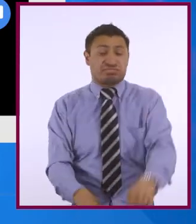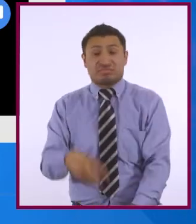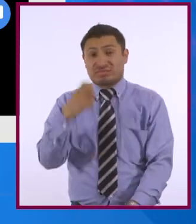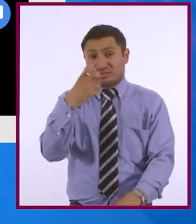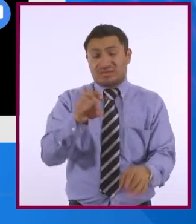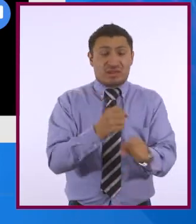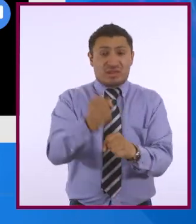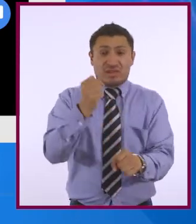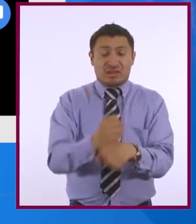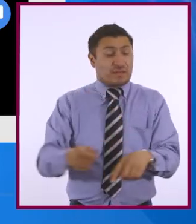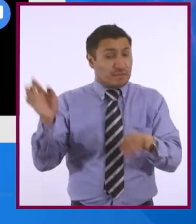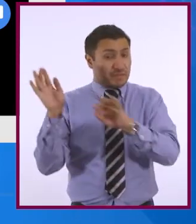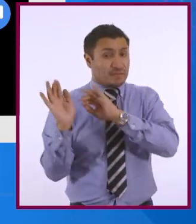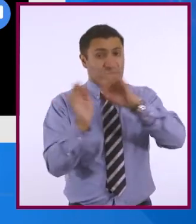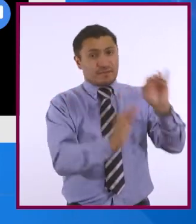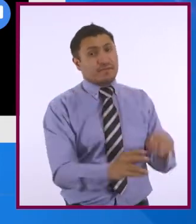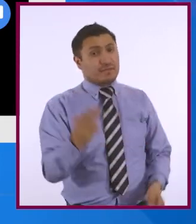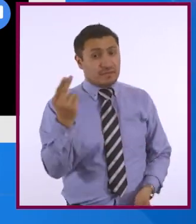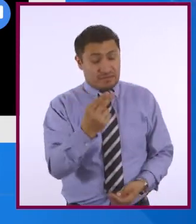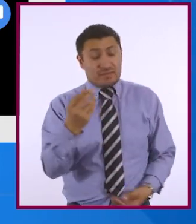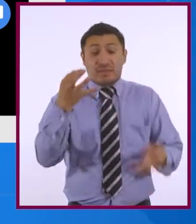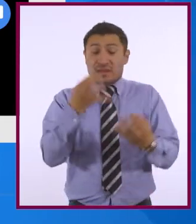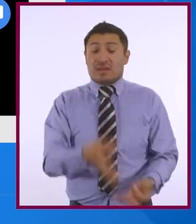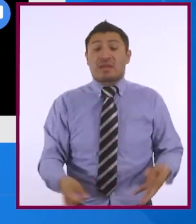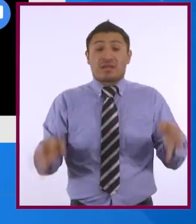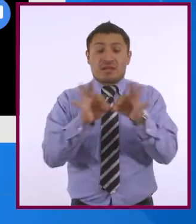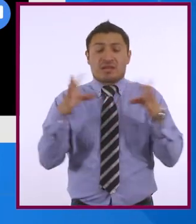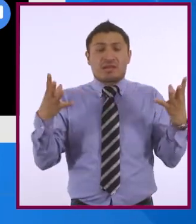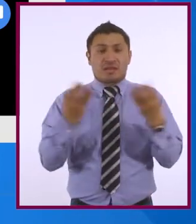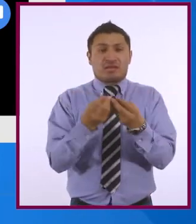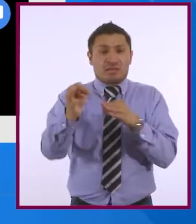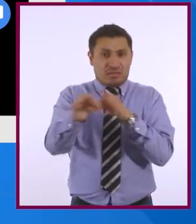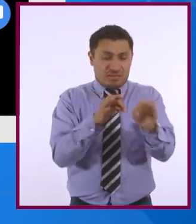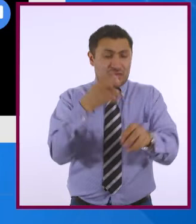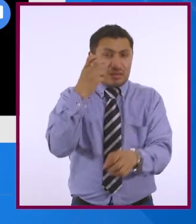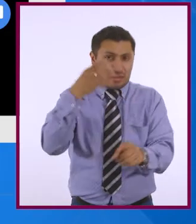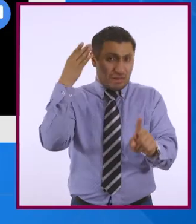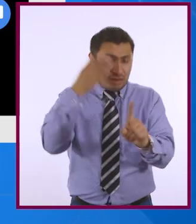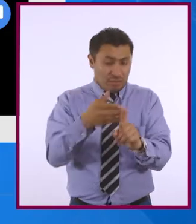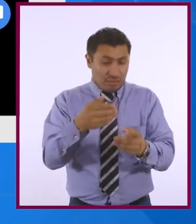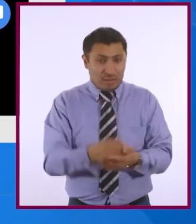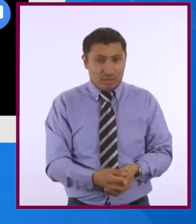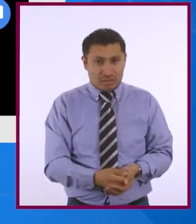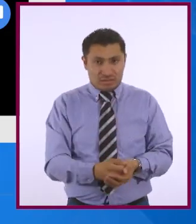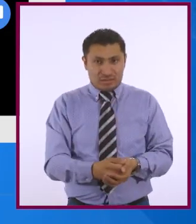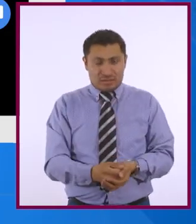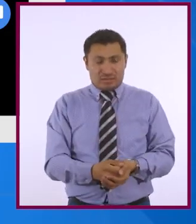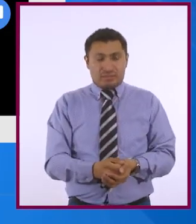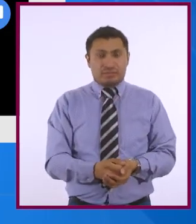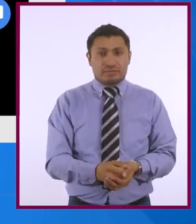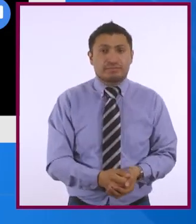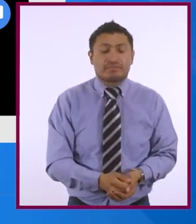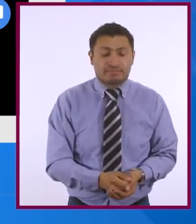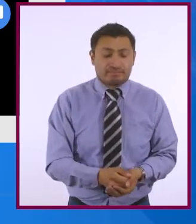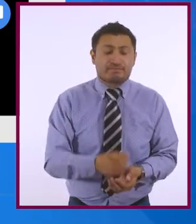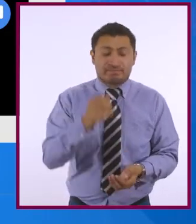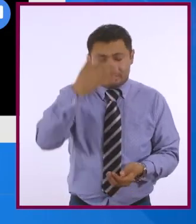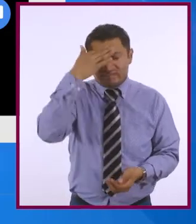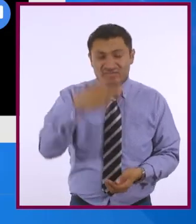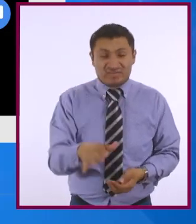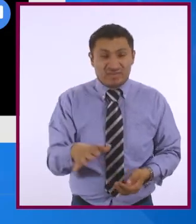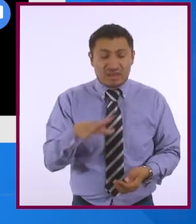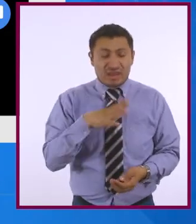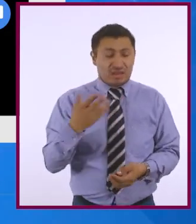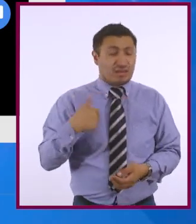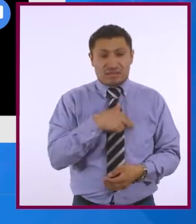Contrarrestar la violencia es importante trabajar sobre sus causas, no solo sobre sus efectos, ¿no? Ya sabemos que